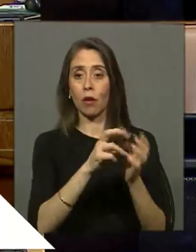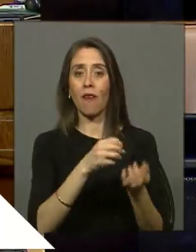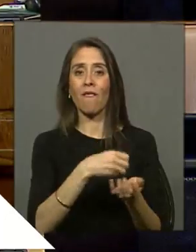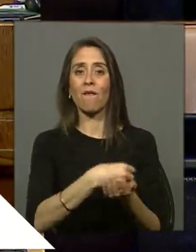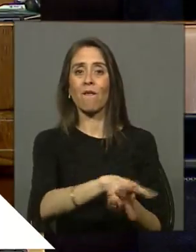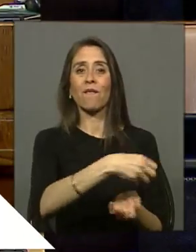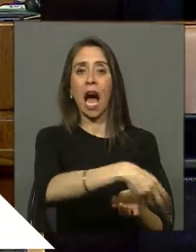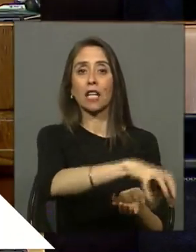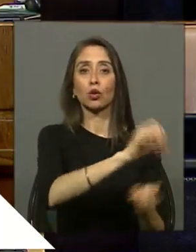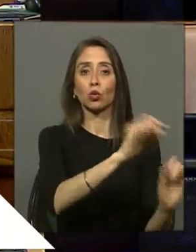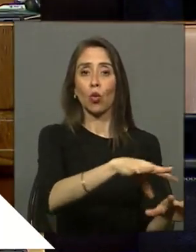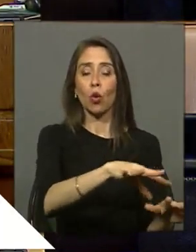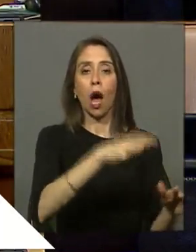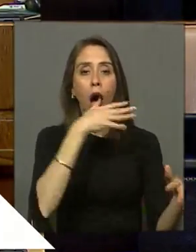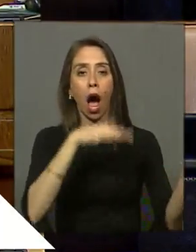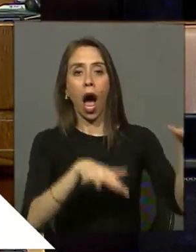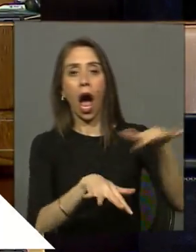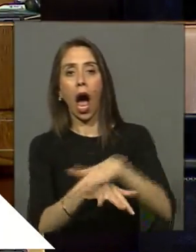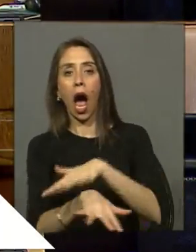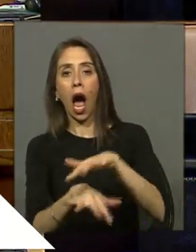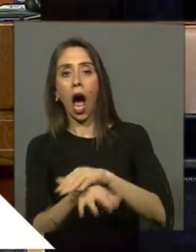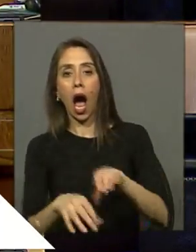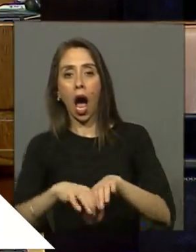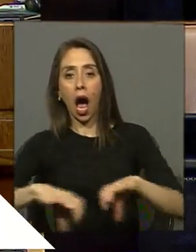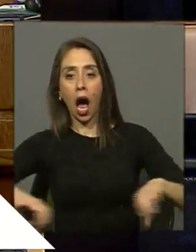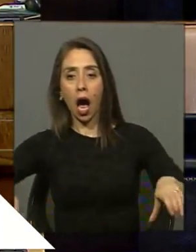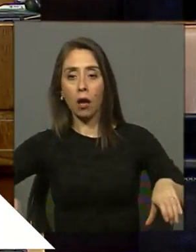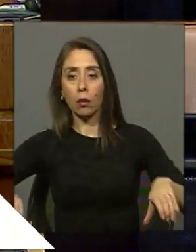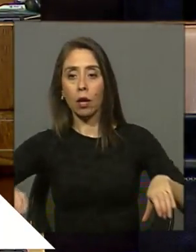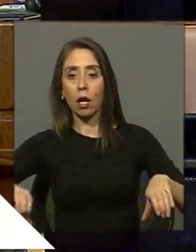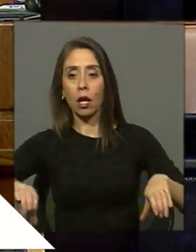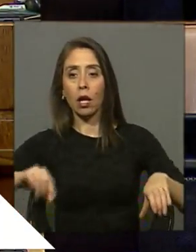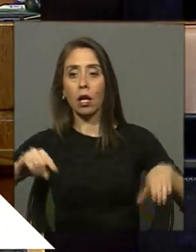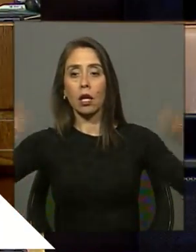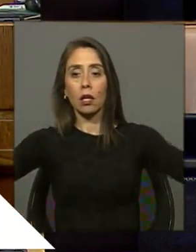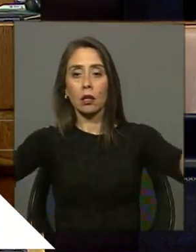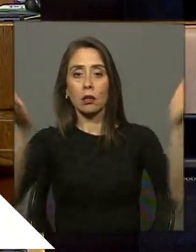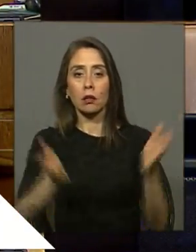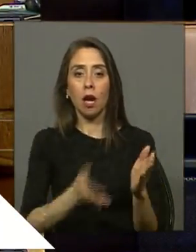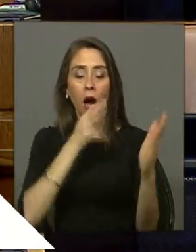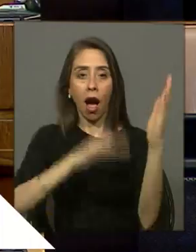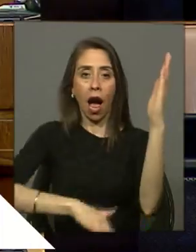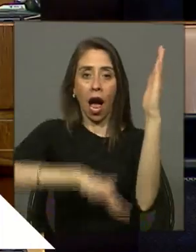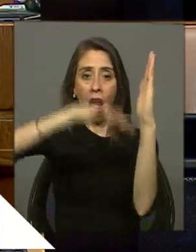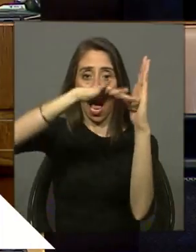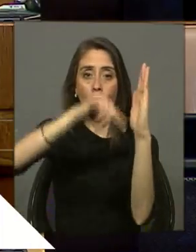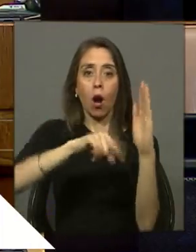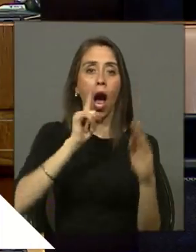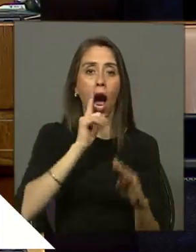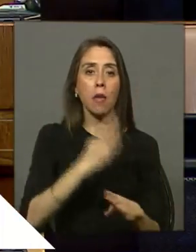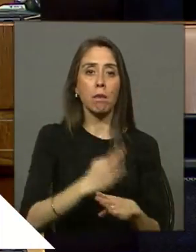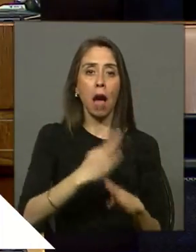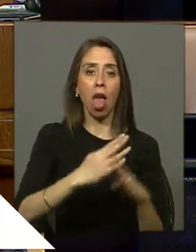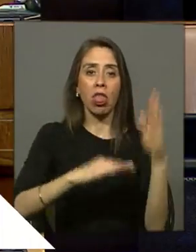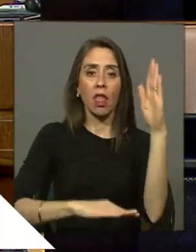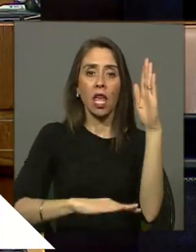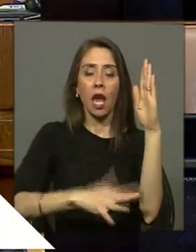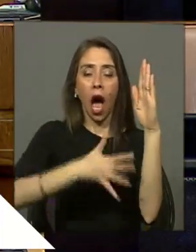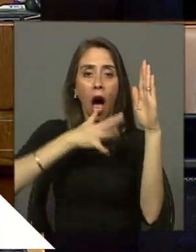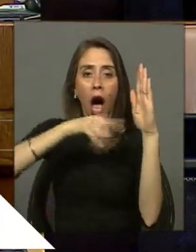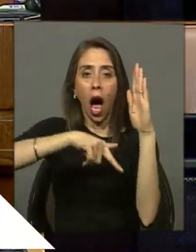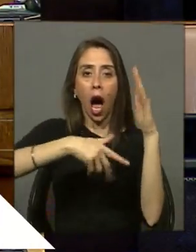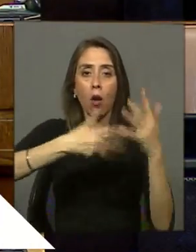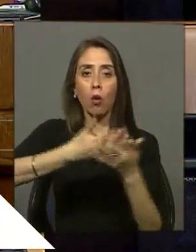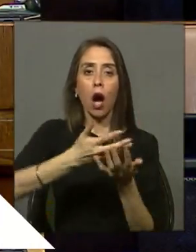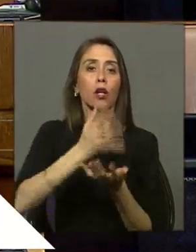retiró y de las estructuras de madera del interior de las piscinas de acumulación hay falta de instalación